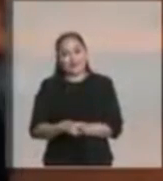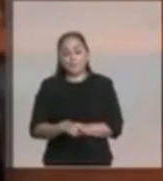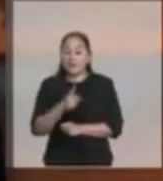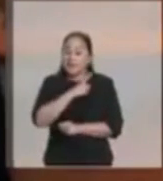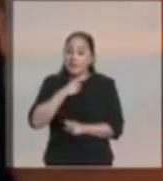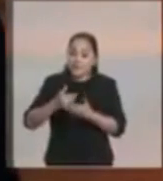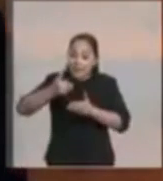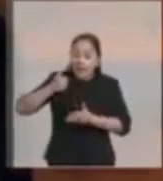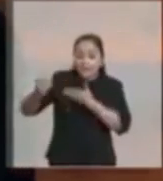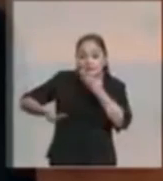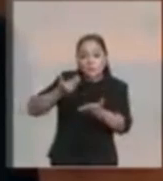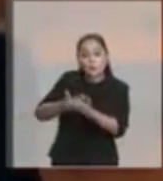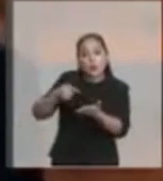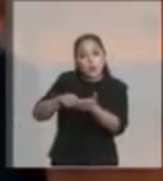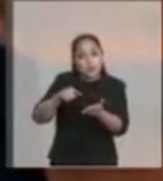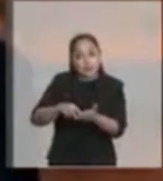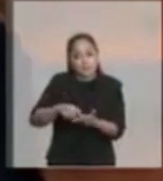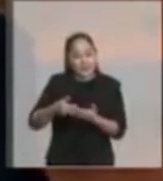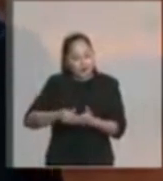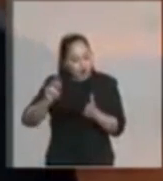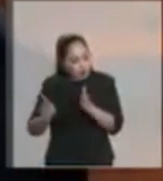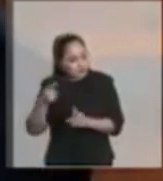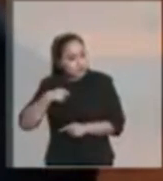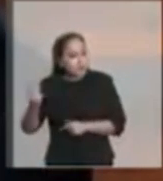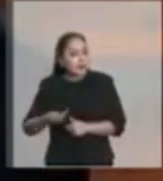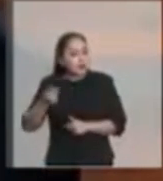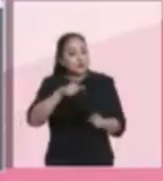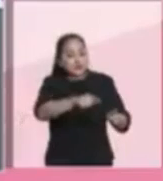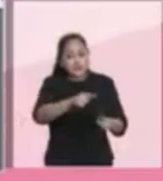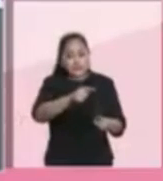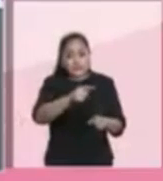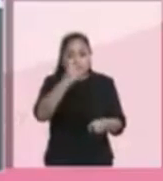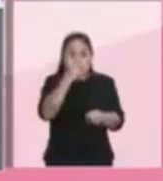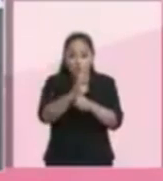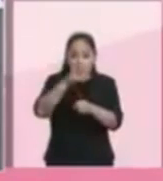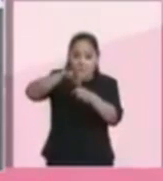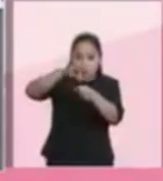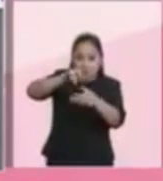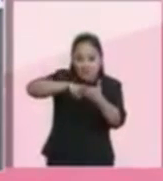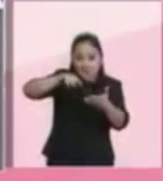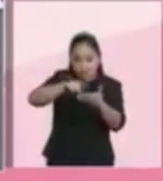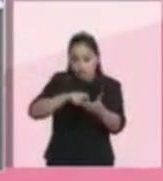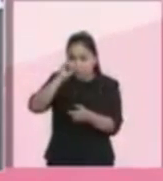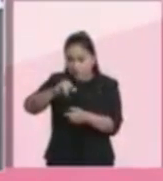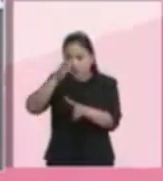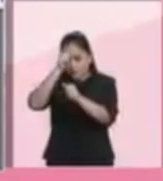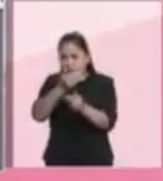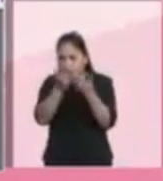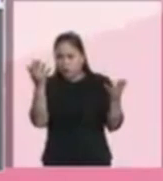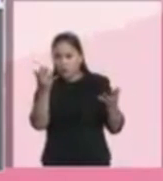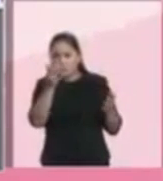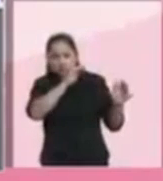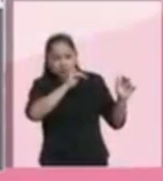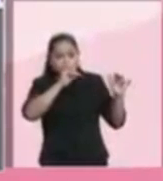una iniciativa para, y aquí les hago una pregunta otra vez, ¿están de acuerdo en la segunda vuelta? Sí. Sí, claro, yo sí. Bien, pues